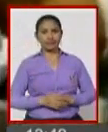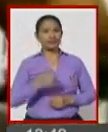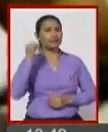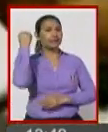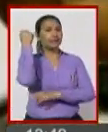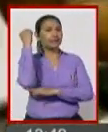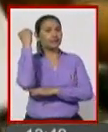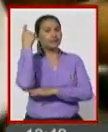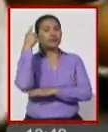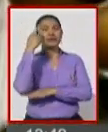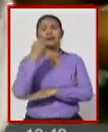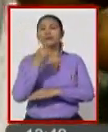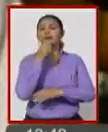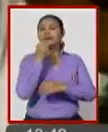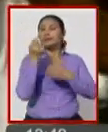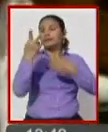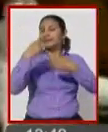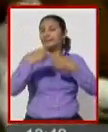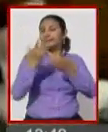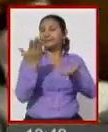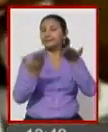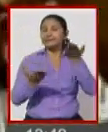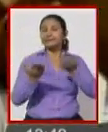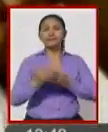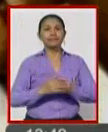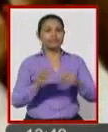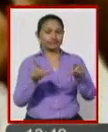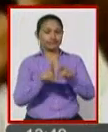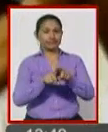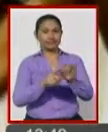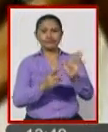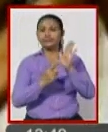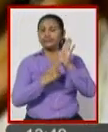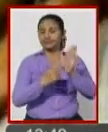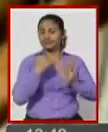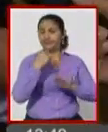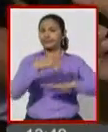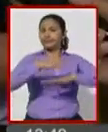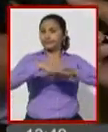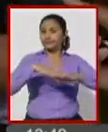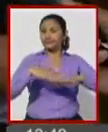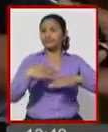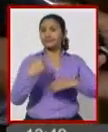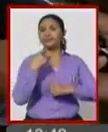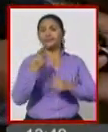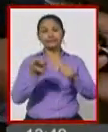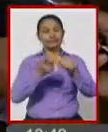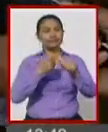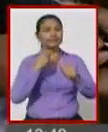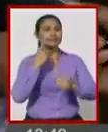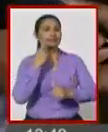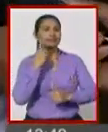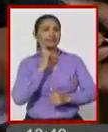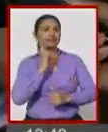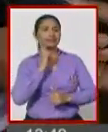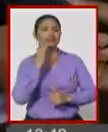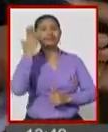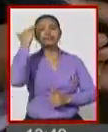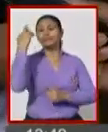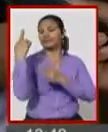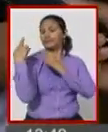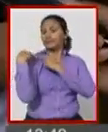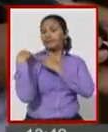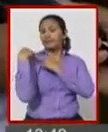a Sucre, a los implicados posiblemente, también salí públicamente y dije que me llamen a mí de primero, porque yo soy